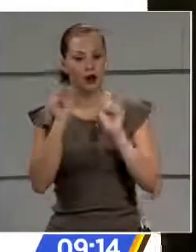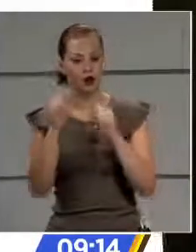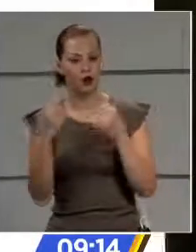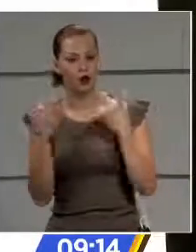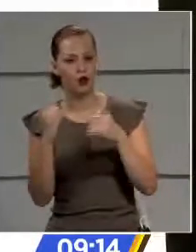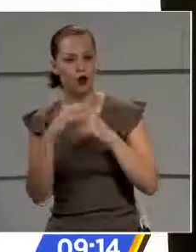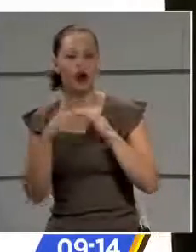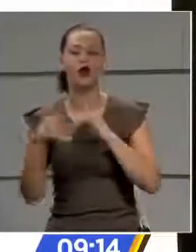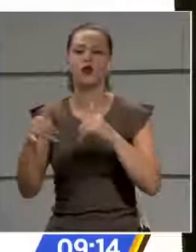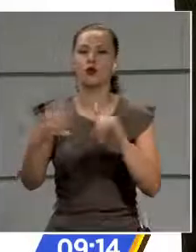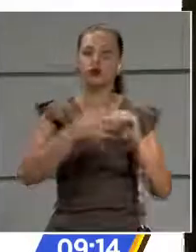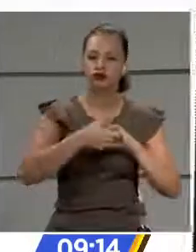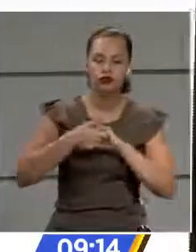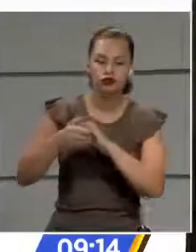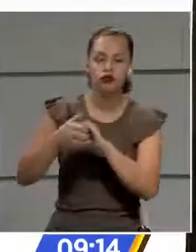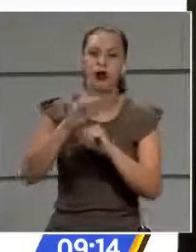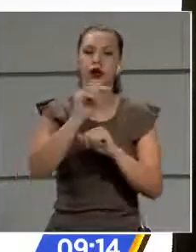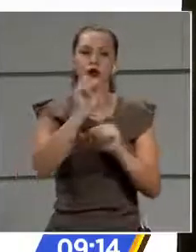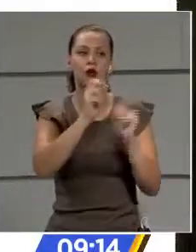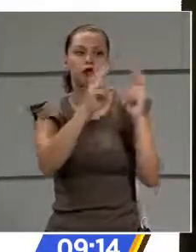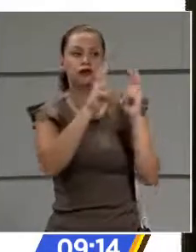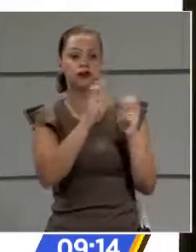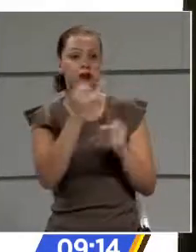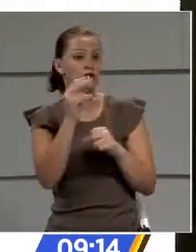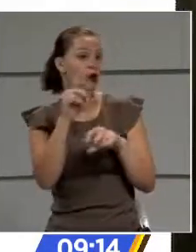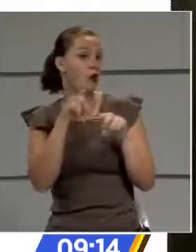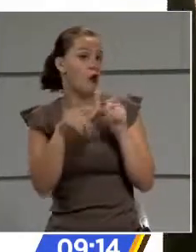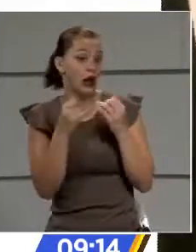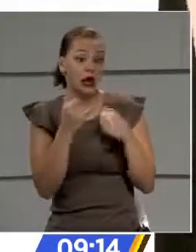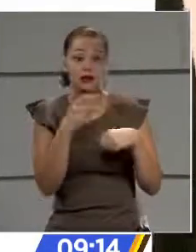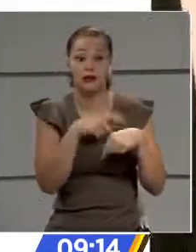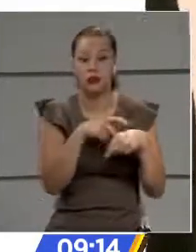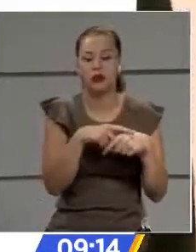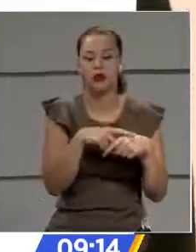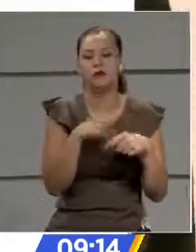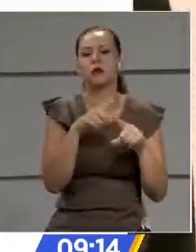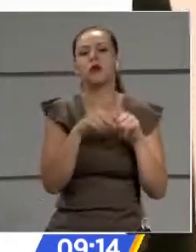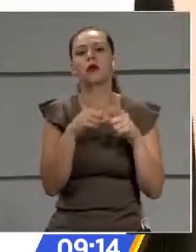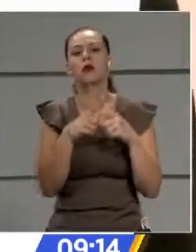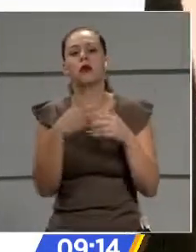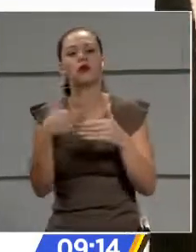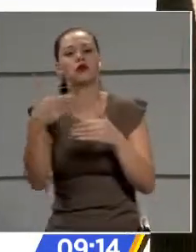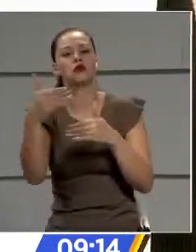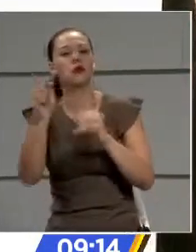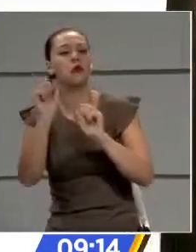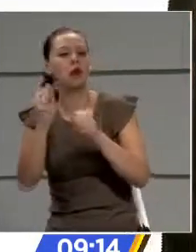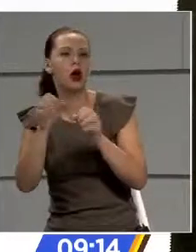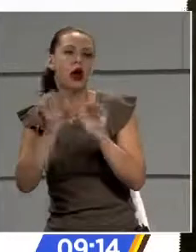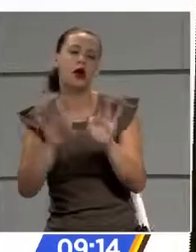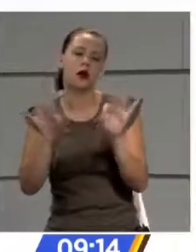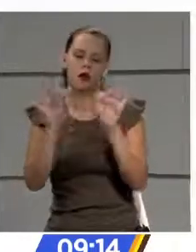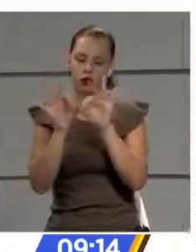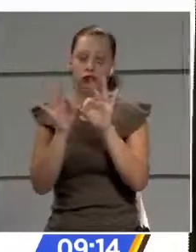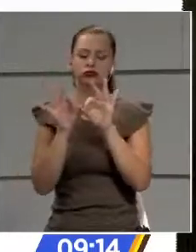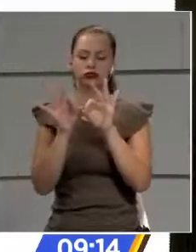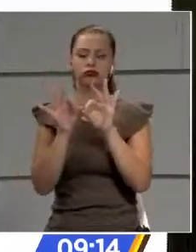todos juntos y ustedes puedan ir descargándola. Si no lo pueden hacer en este preciso momento, entonces es importante